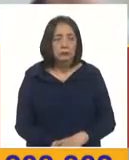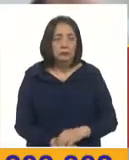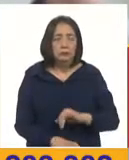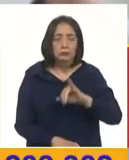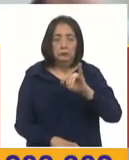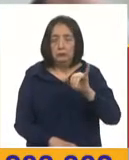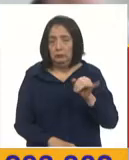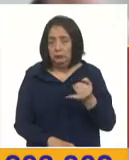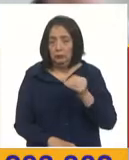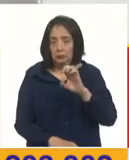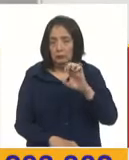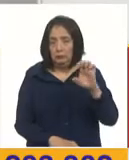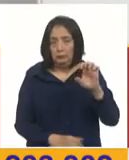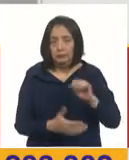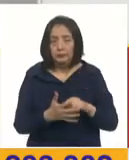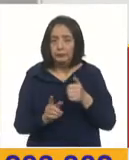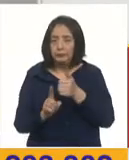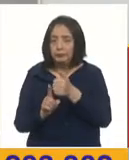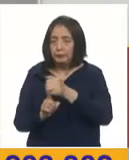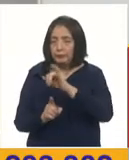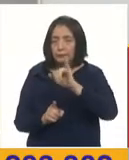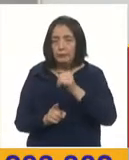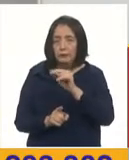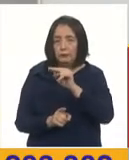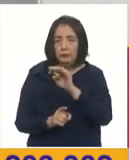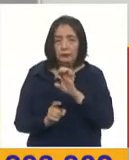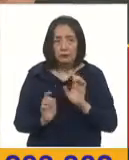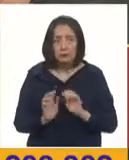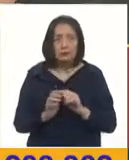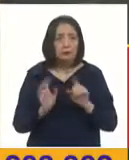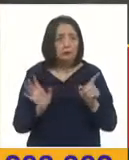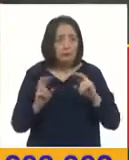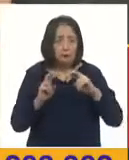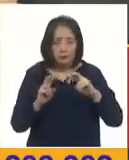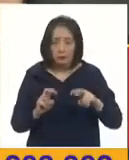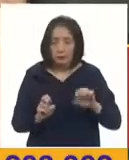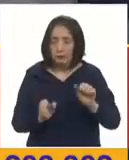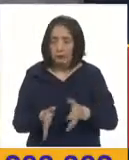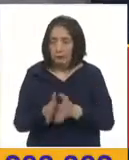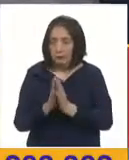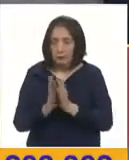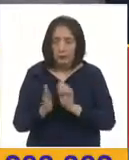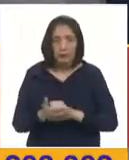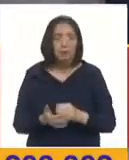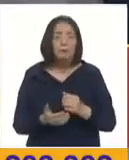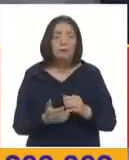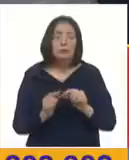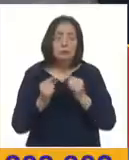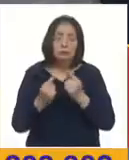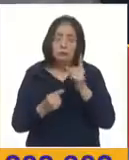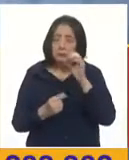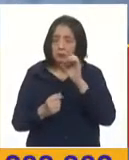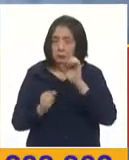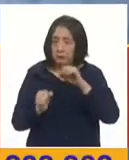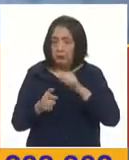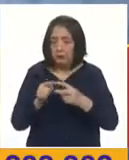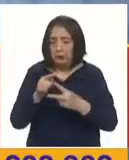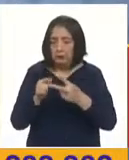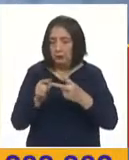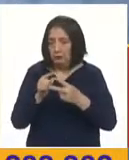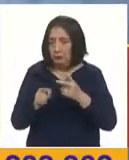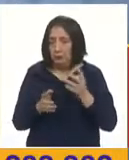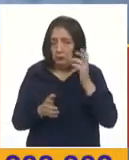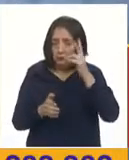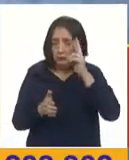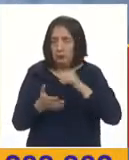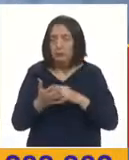jurados electorales especiales y el propio jurado nacional de elecciones evaluarán si las solicitudes de fuerza popular se ajustan a dos causas de nulidad